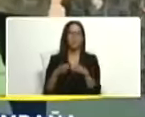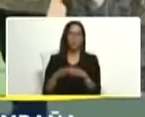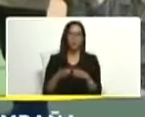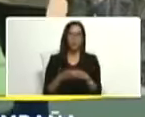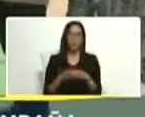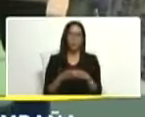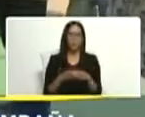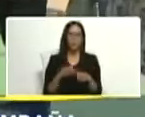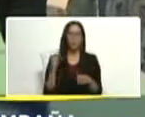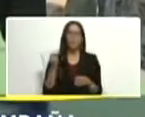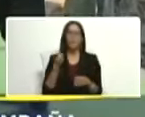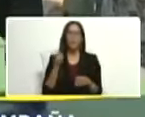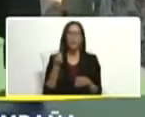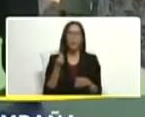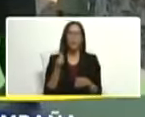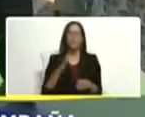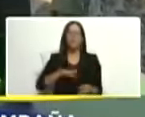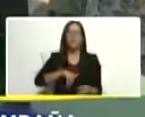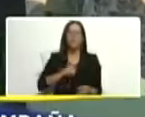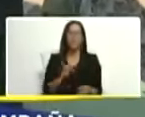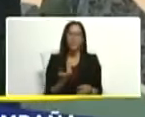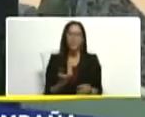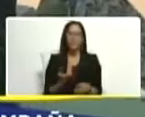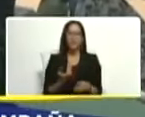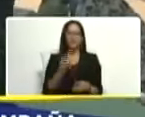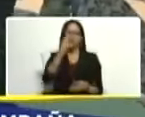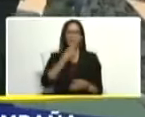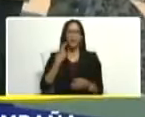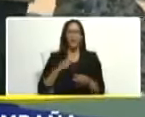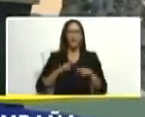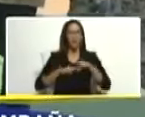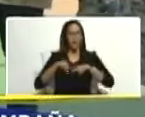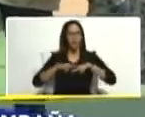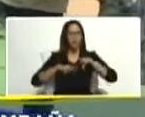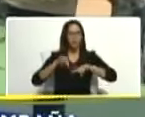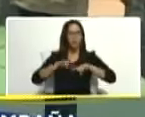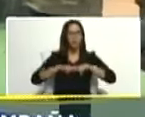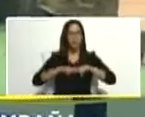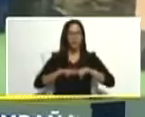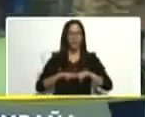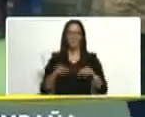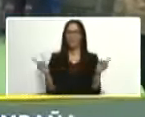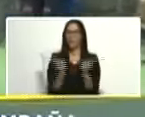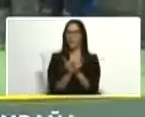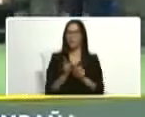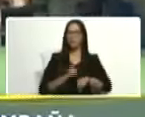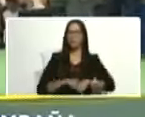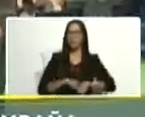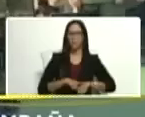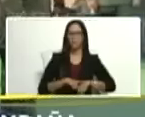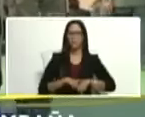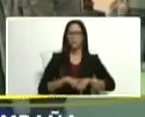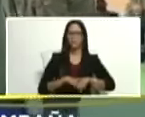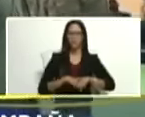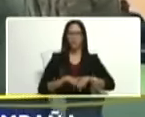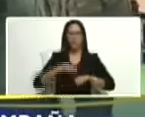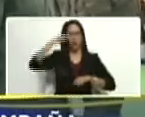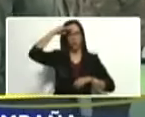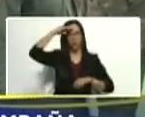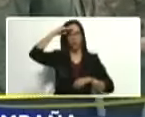¿Cómo fue posible la proeza de construir en tan breve tiempo los